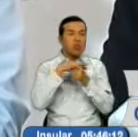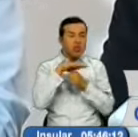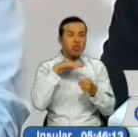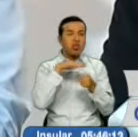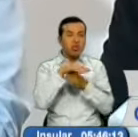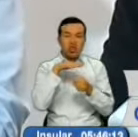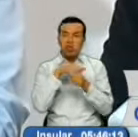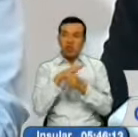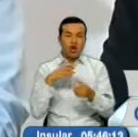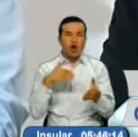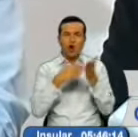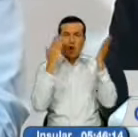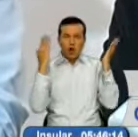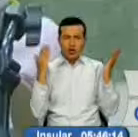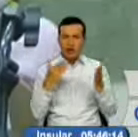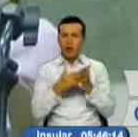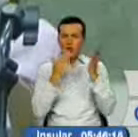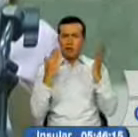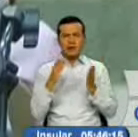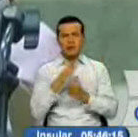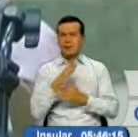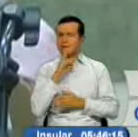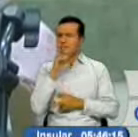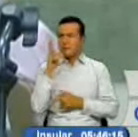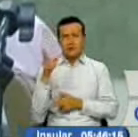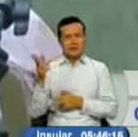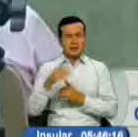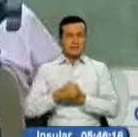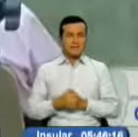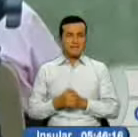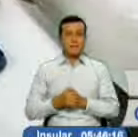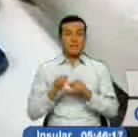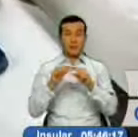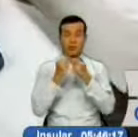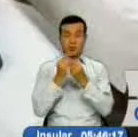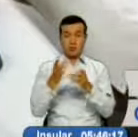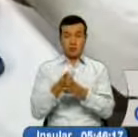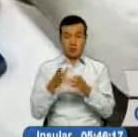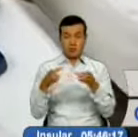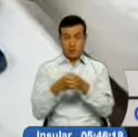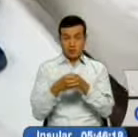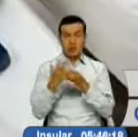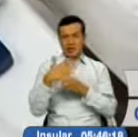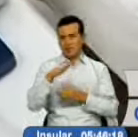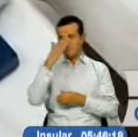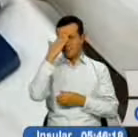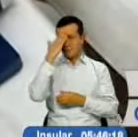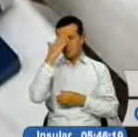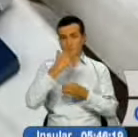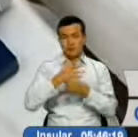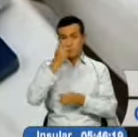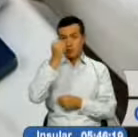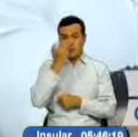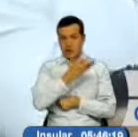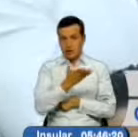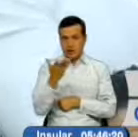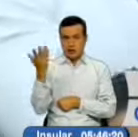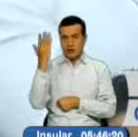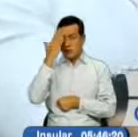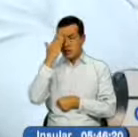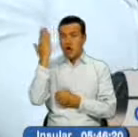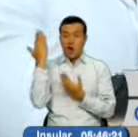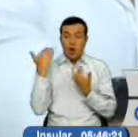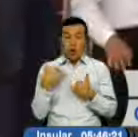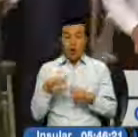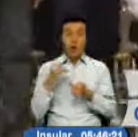un gobierno de elección popular. Estos gremios reconocen la legitimidad del proceso. Por ello plantean desde ya